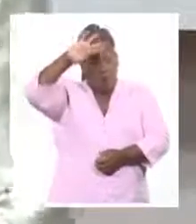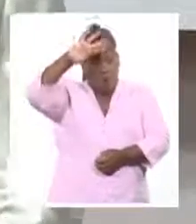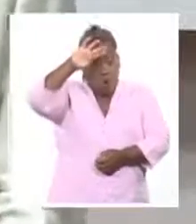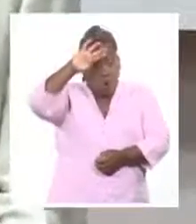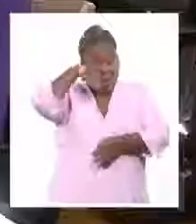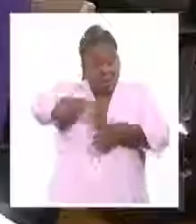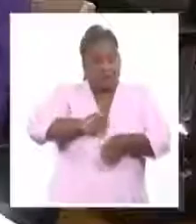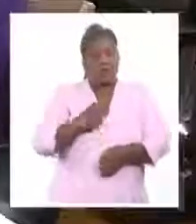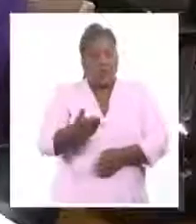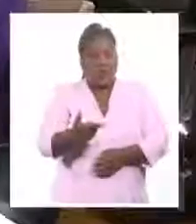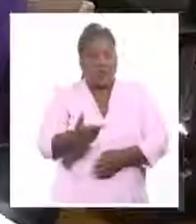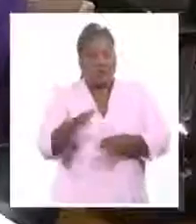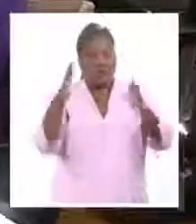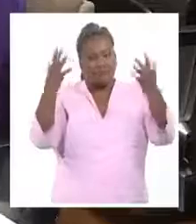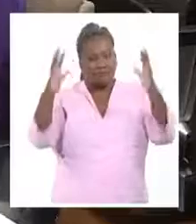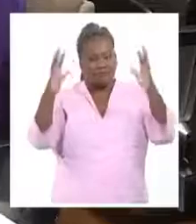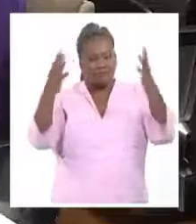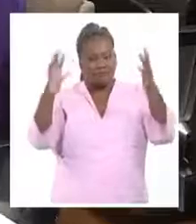cultura.